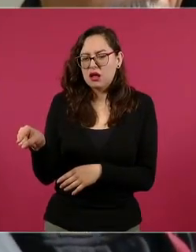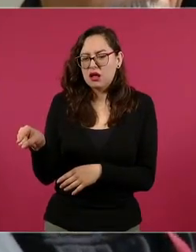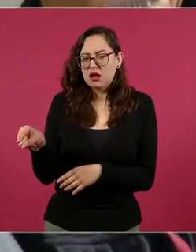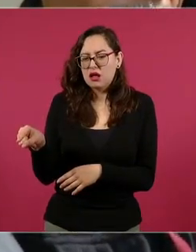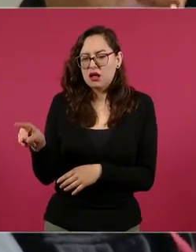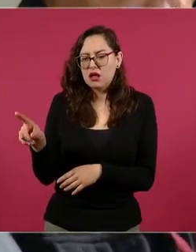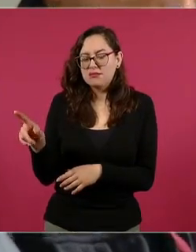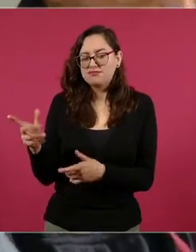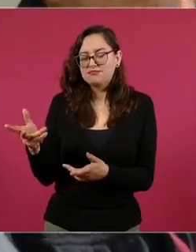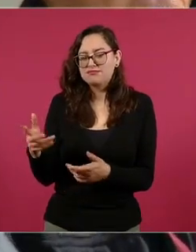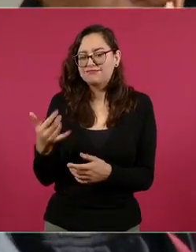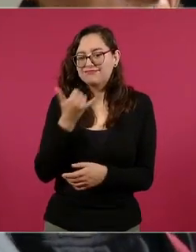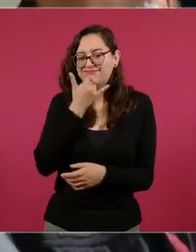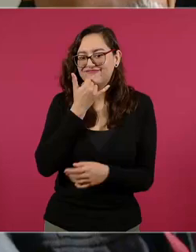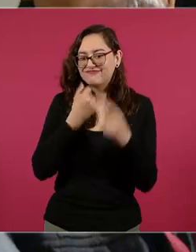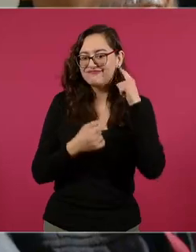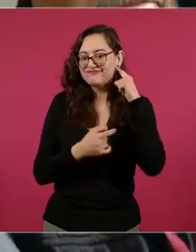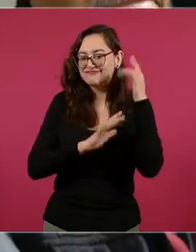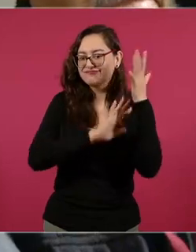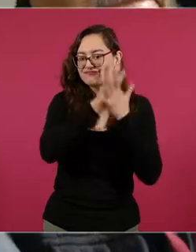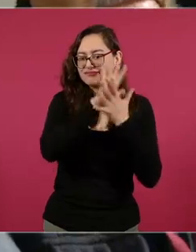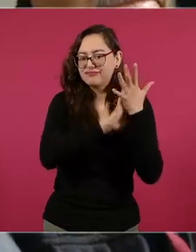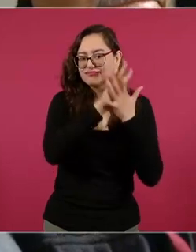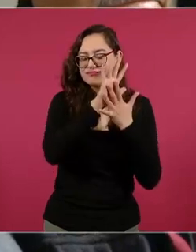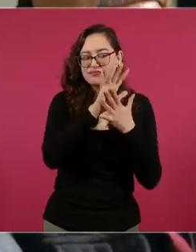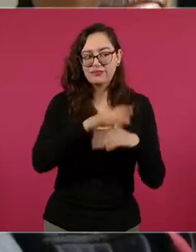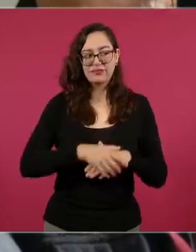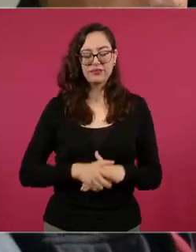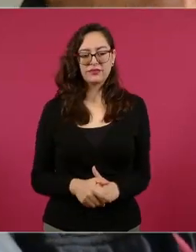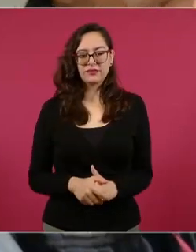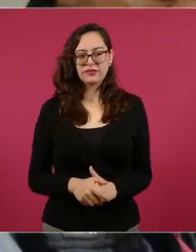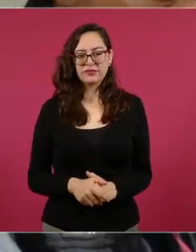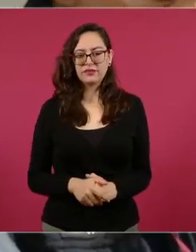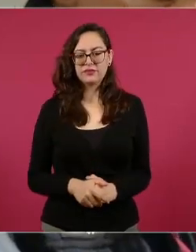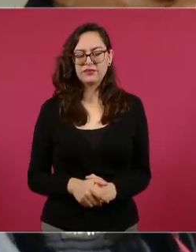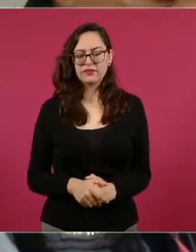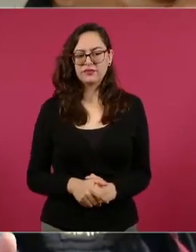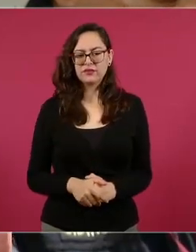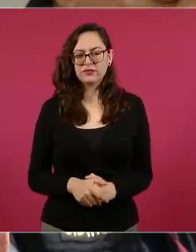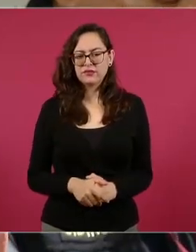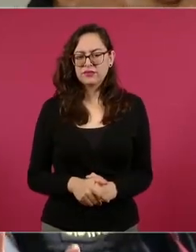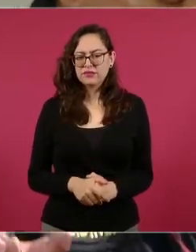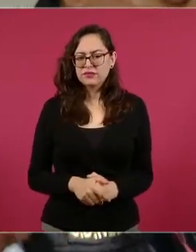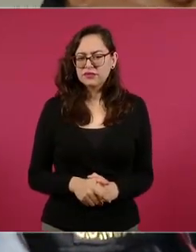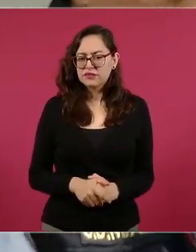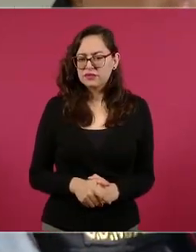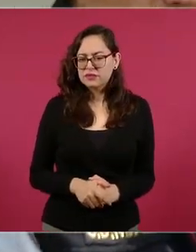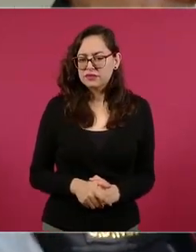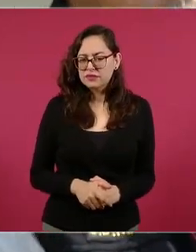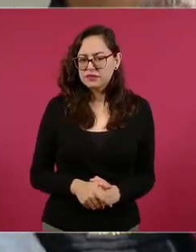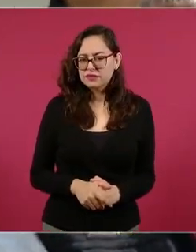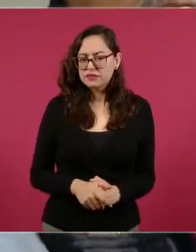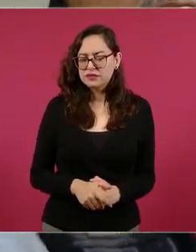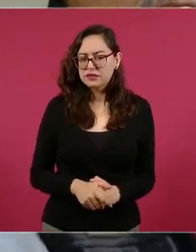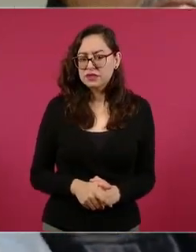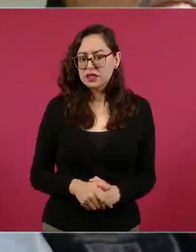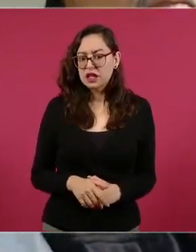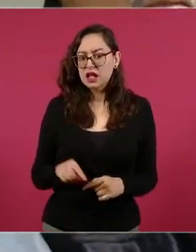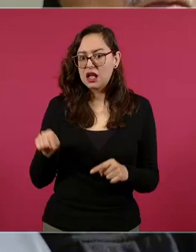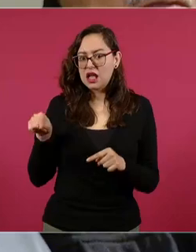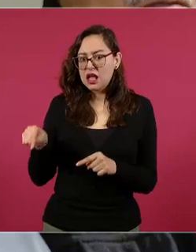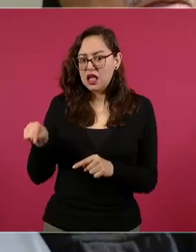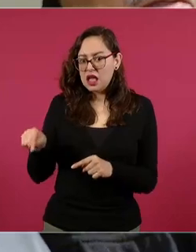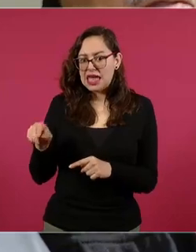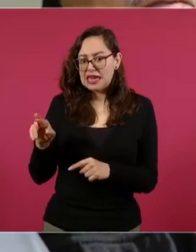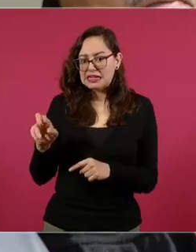Luis Potosí no, hay agua porque son 115 colonias y fraccionamientos que se abastecen del agua del Realito. Pero